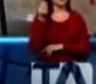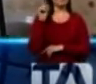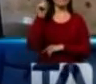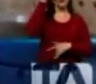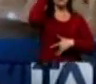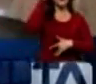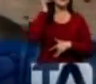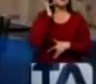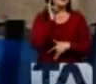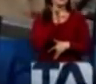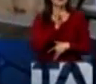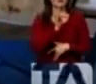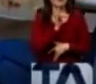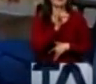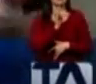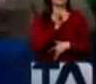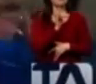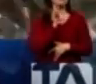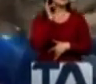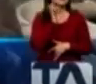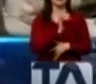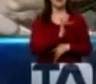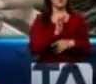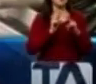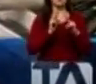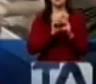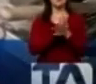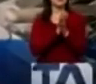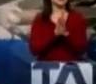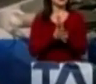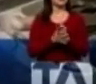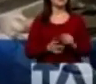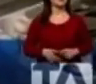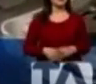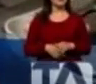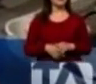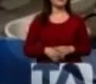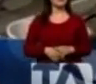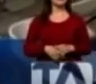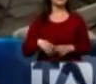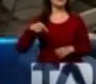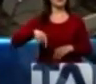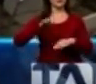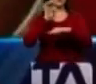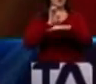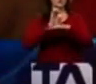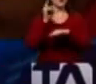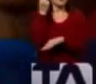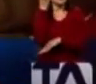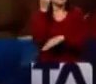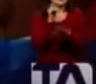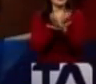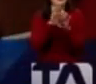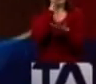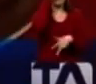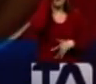una enfermedad, es un síndrome raro, prácticamente desconocido. Y bueno, él es el único diagnosticado en el Ecuador